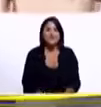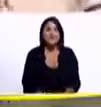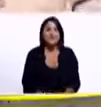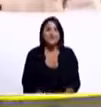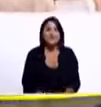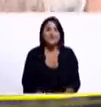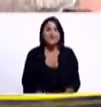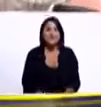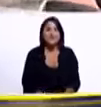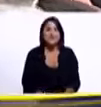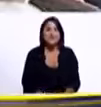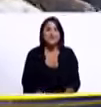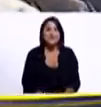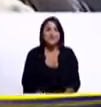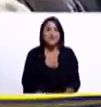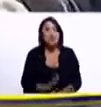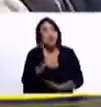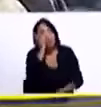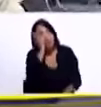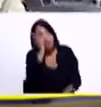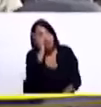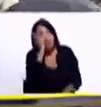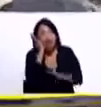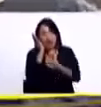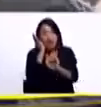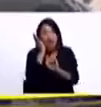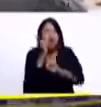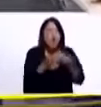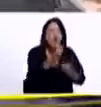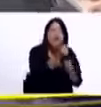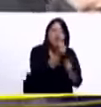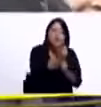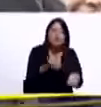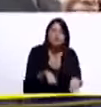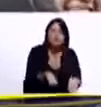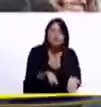Porque si no, ¿quién trabaja? Pues después al otro día. ¿Ah?